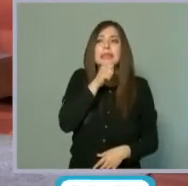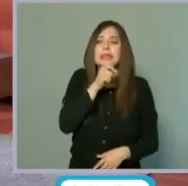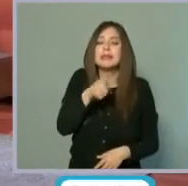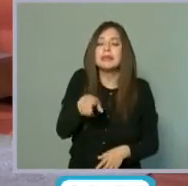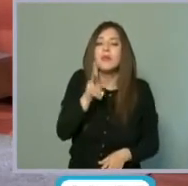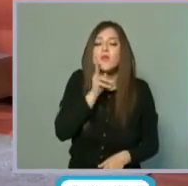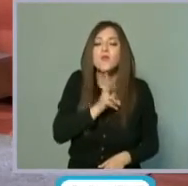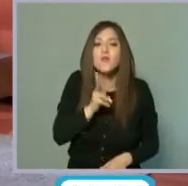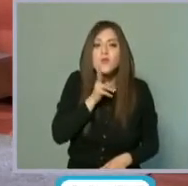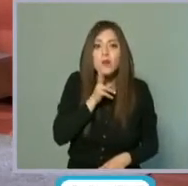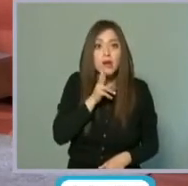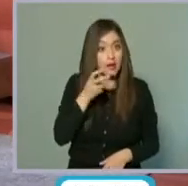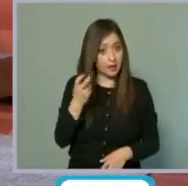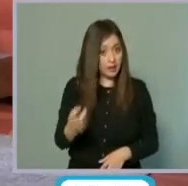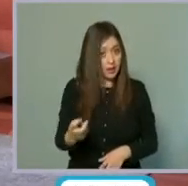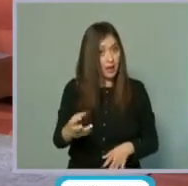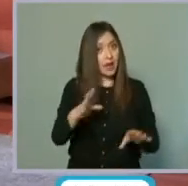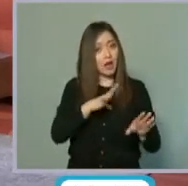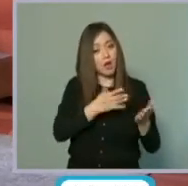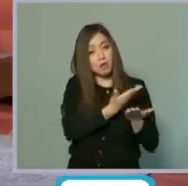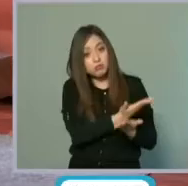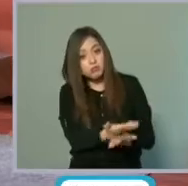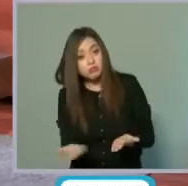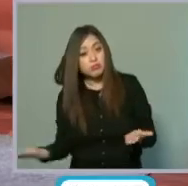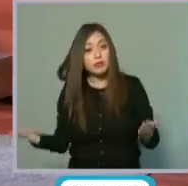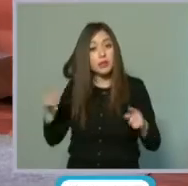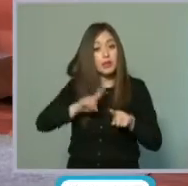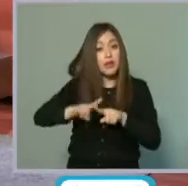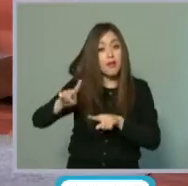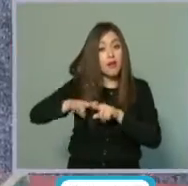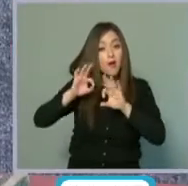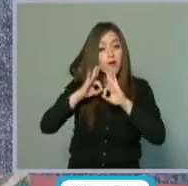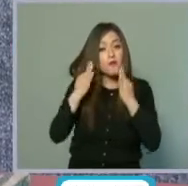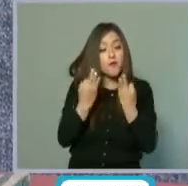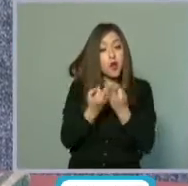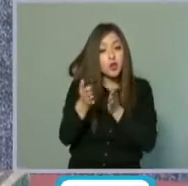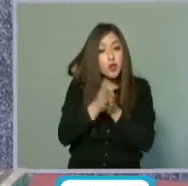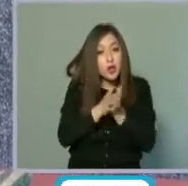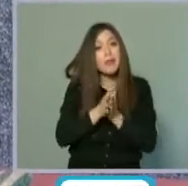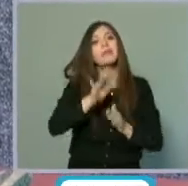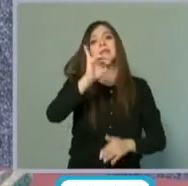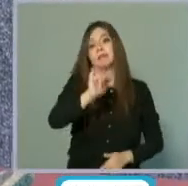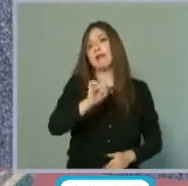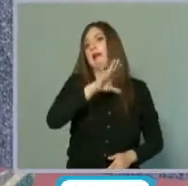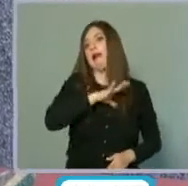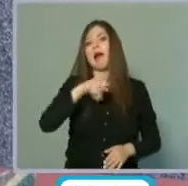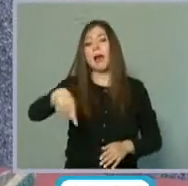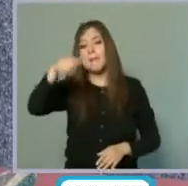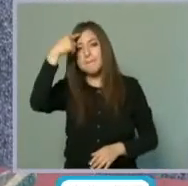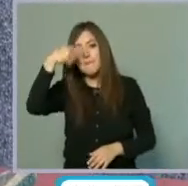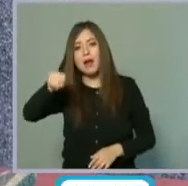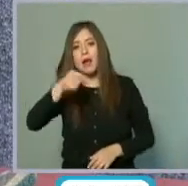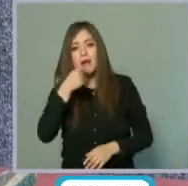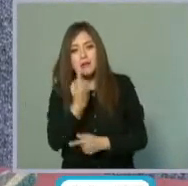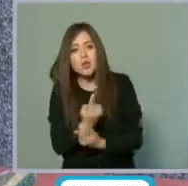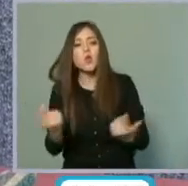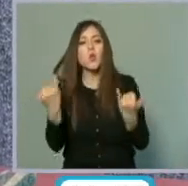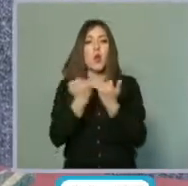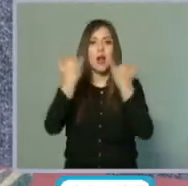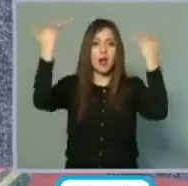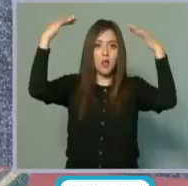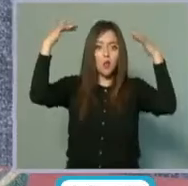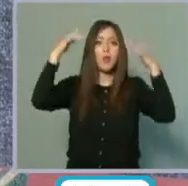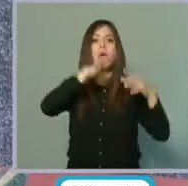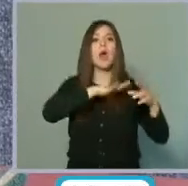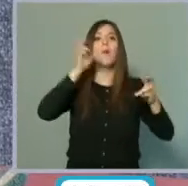Desconocidas. Literal. Entonces tendremos una cata de chocolate. Definitivamente hay catas para niños y para adultos. Estamos además con un museo al